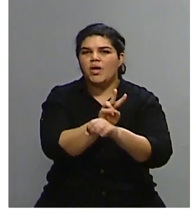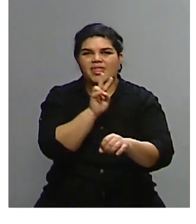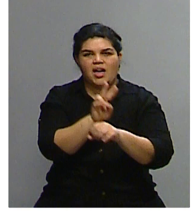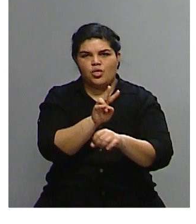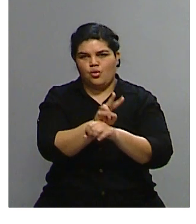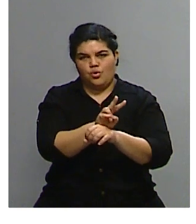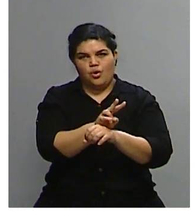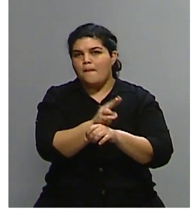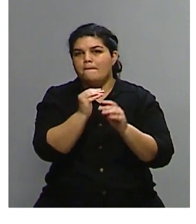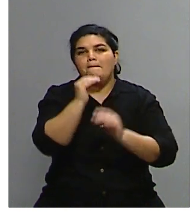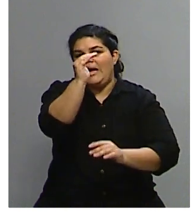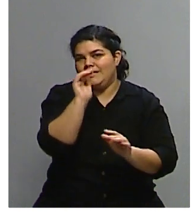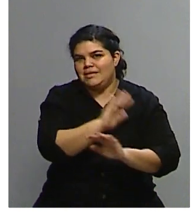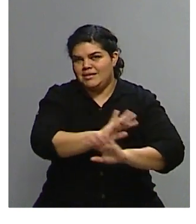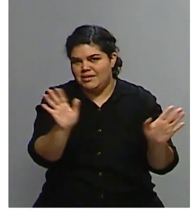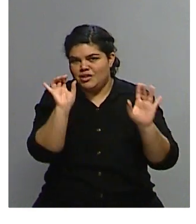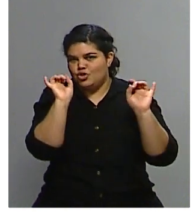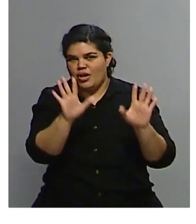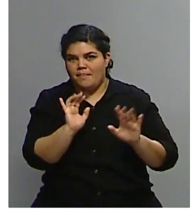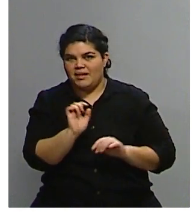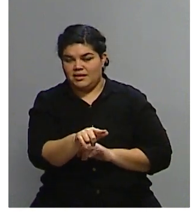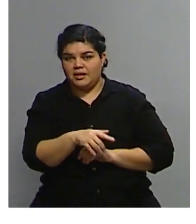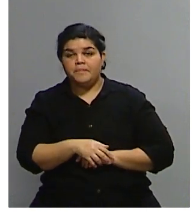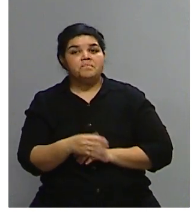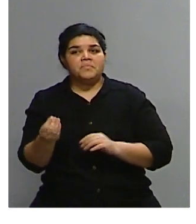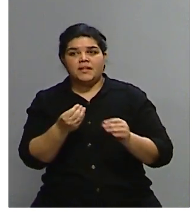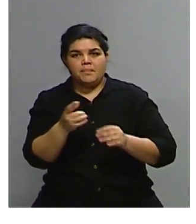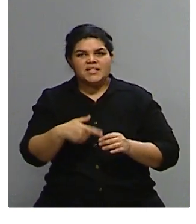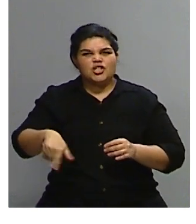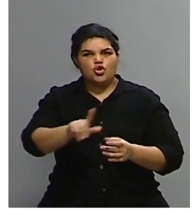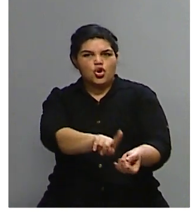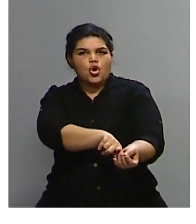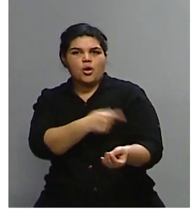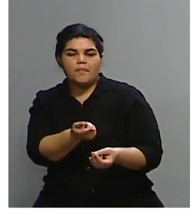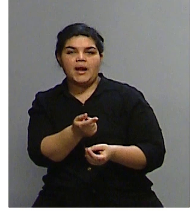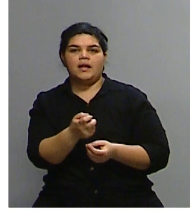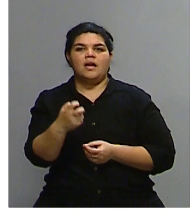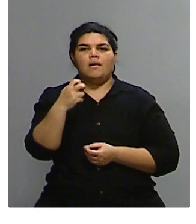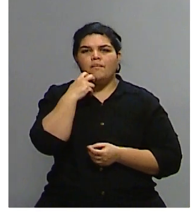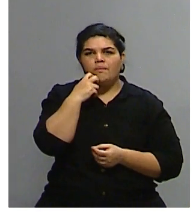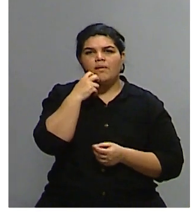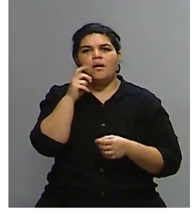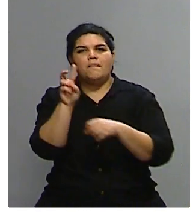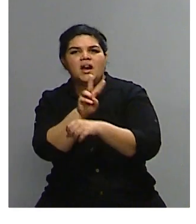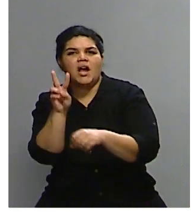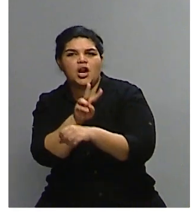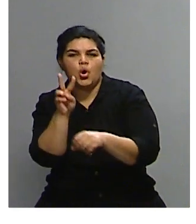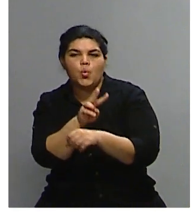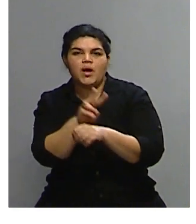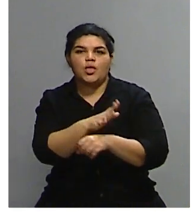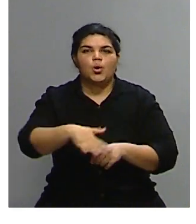una persona mayor. Digamos, esto no es algo habitual que las personas mayores terminen en residencias de larga estadía o geriátricos y